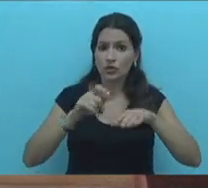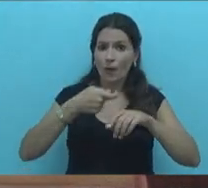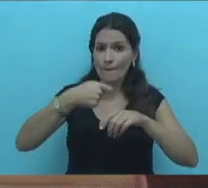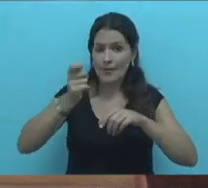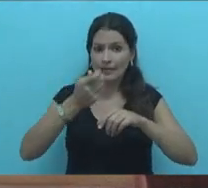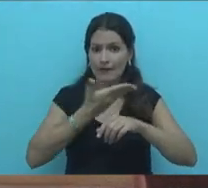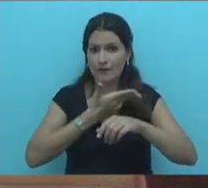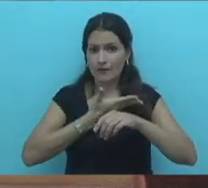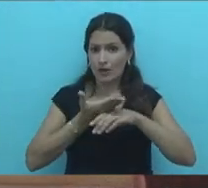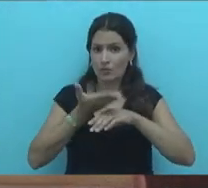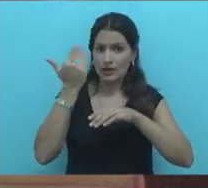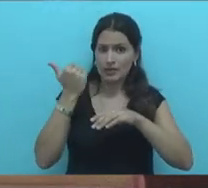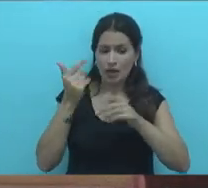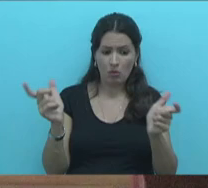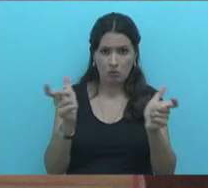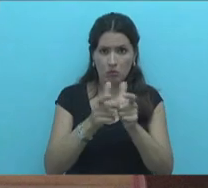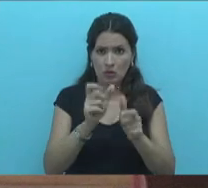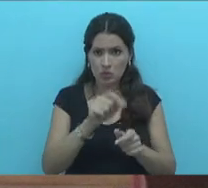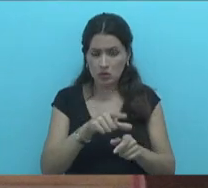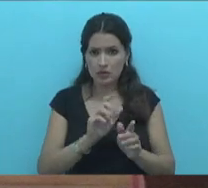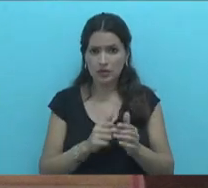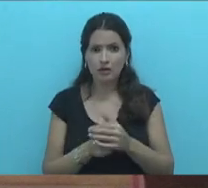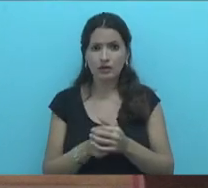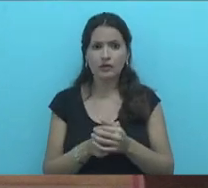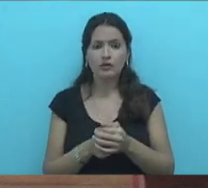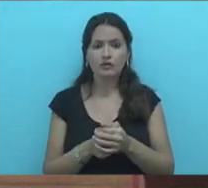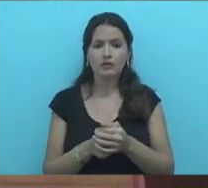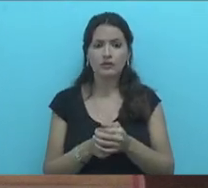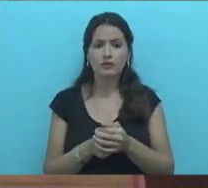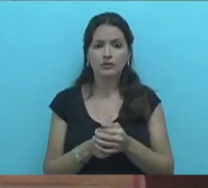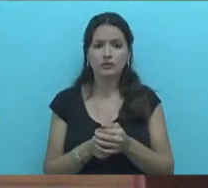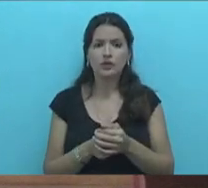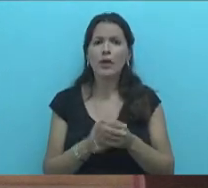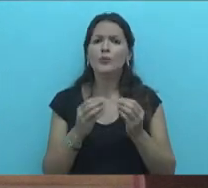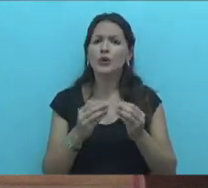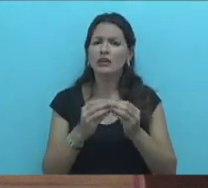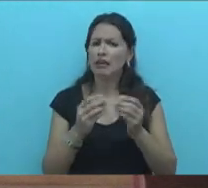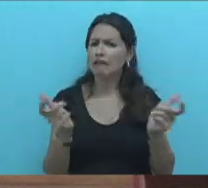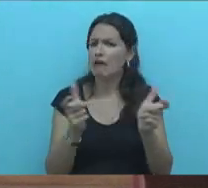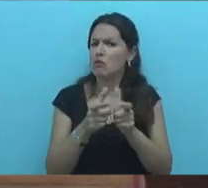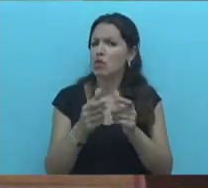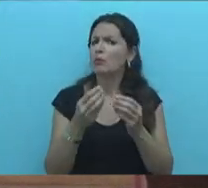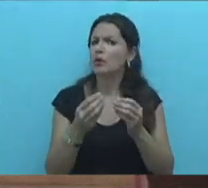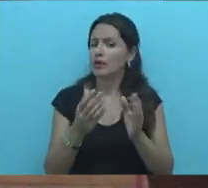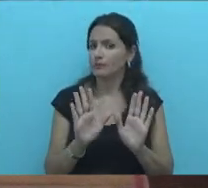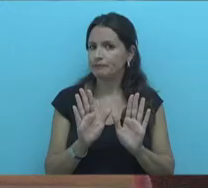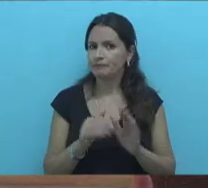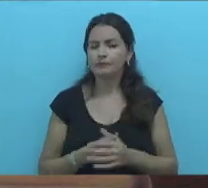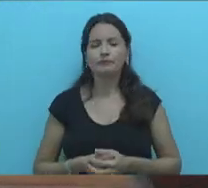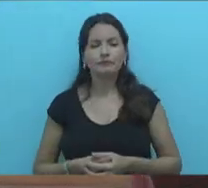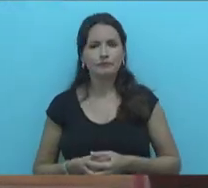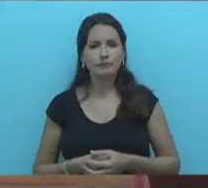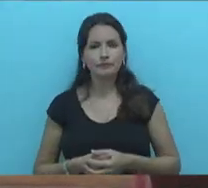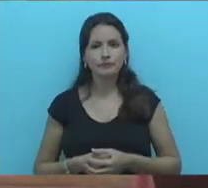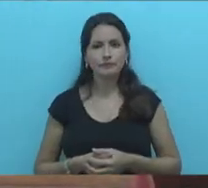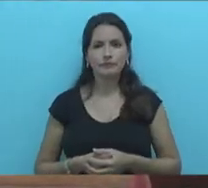Marcelo D'Alessio y uno de los integrantes de la banda de los Monos y cuál fue la motivación de esa reunión. Gracias,